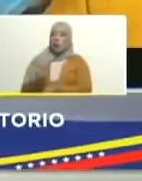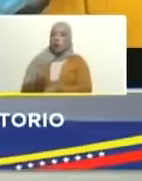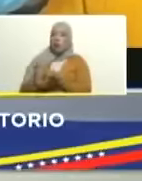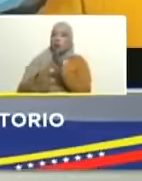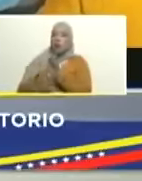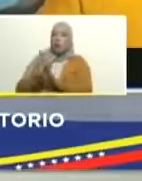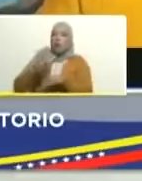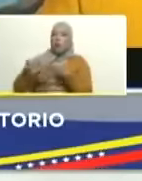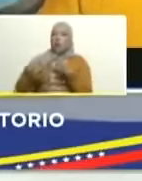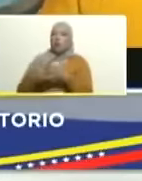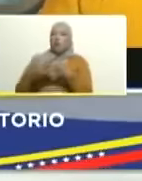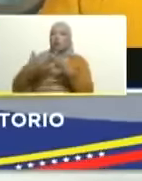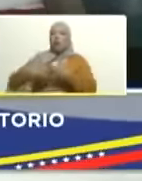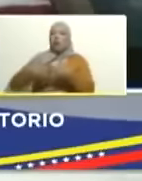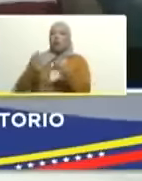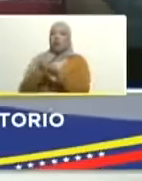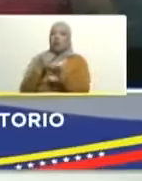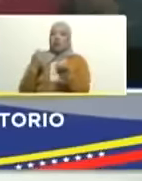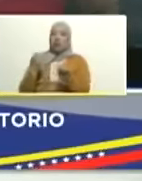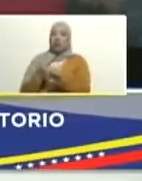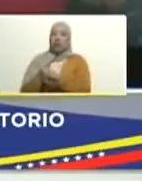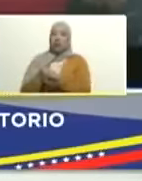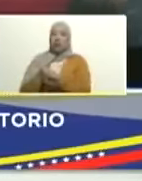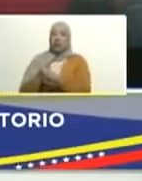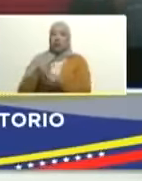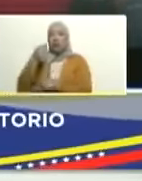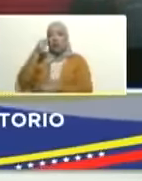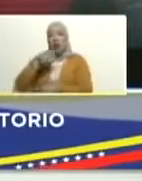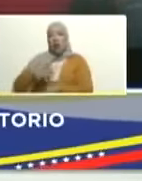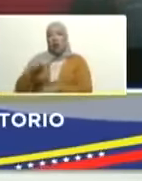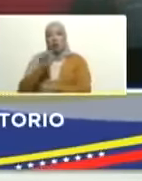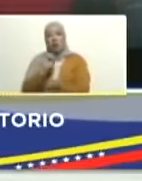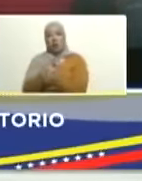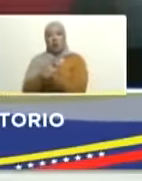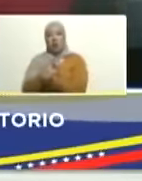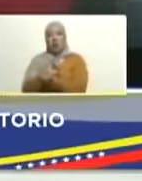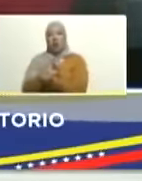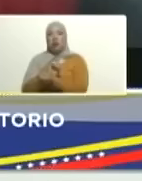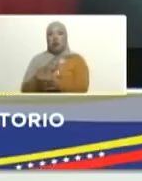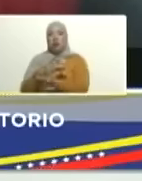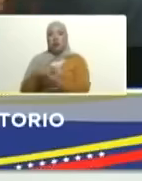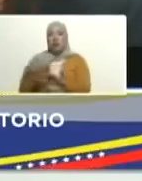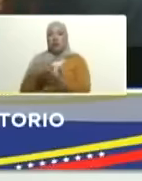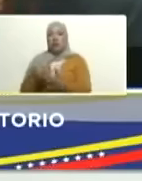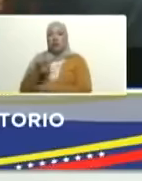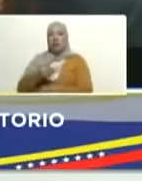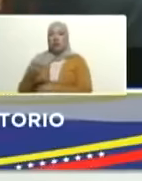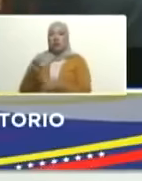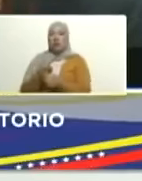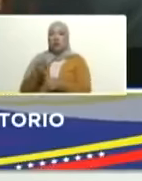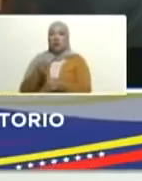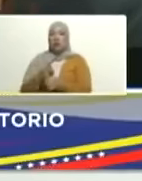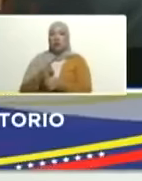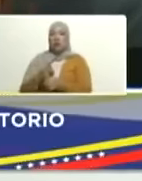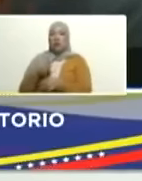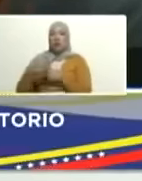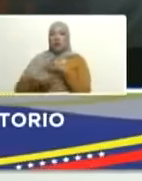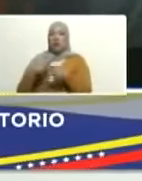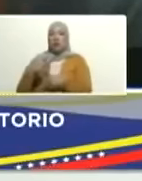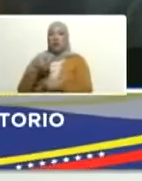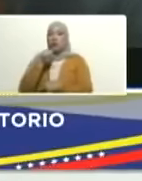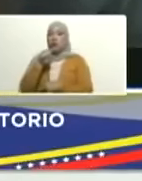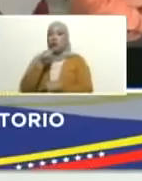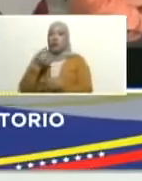recuperen plenamente de el trauma de estas migraciones producto de las